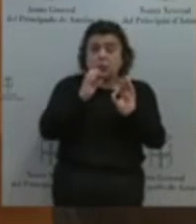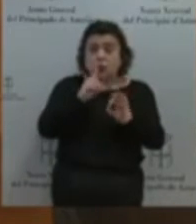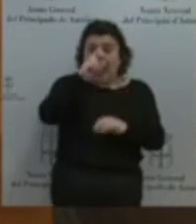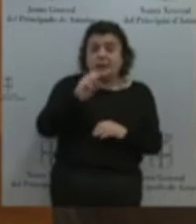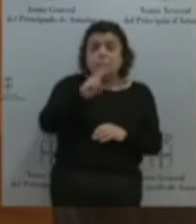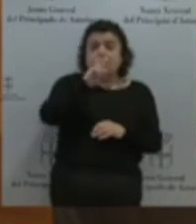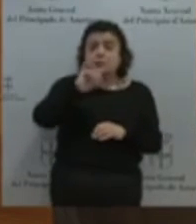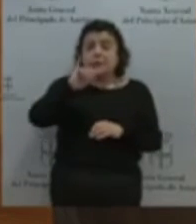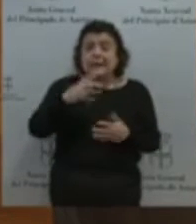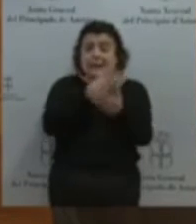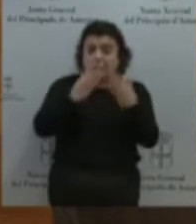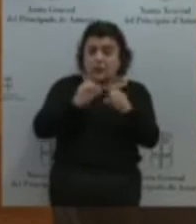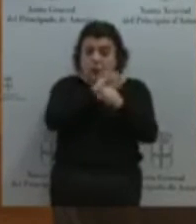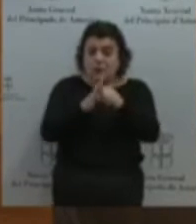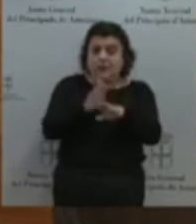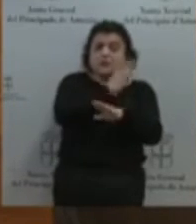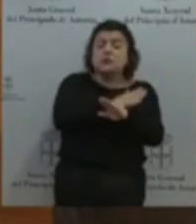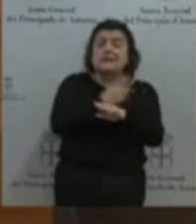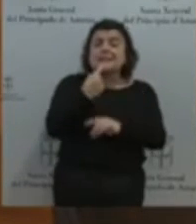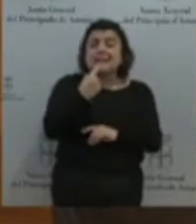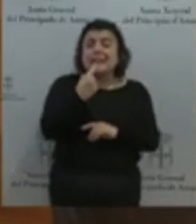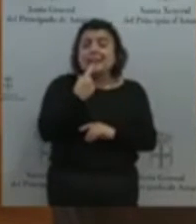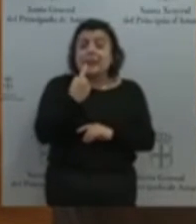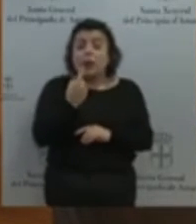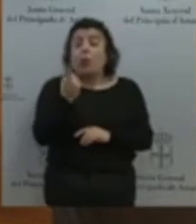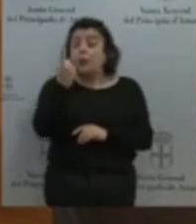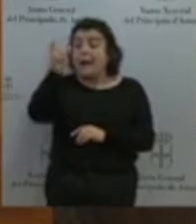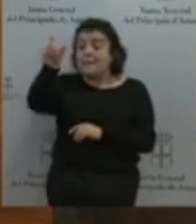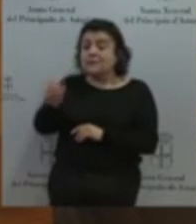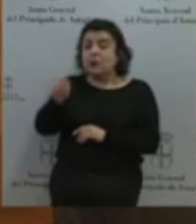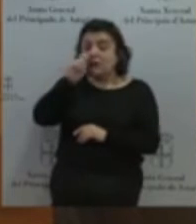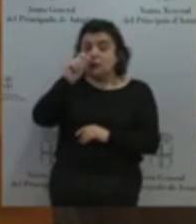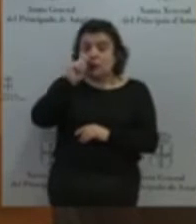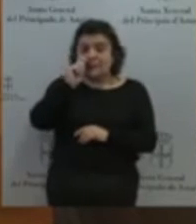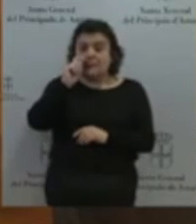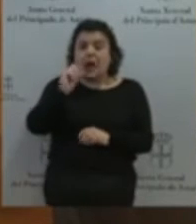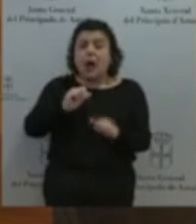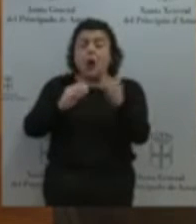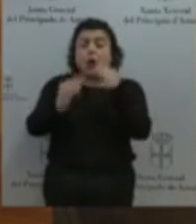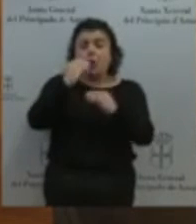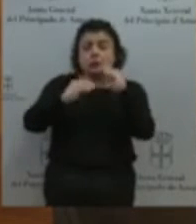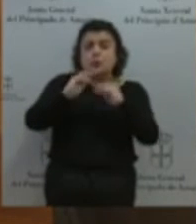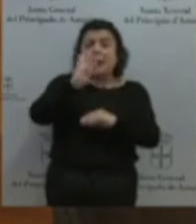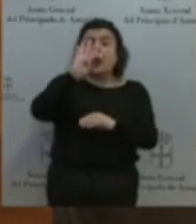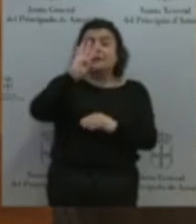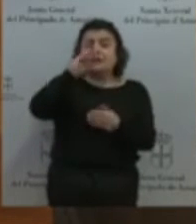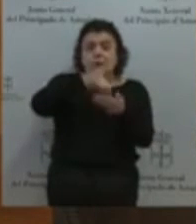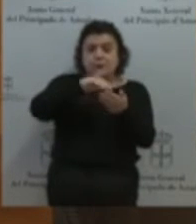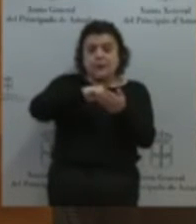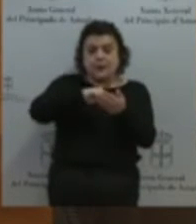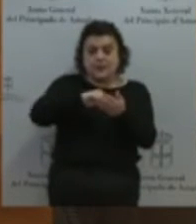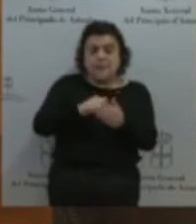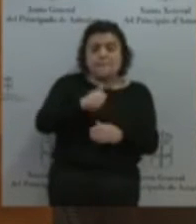un turista consume 4 veces más recursos hídricos que un residente.